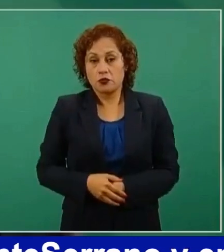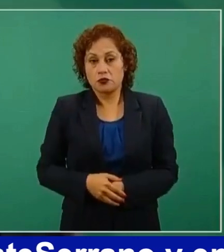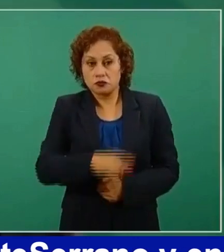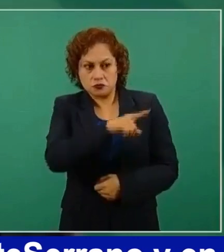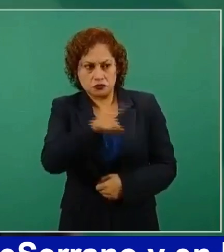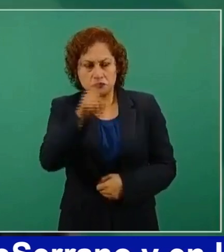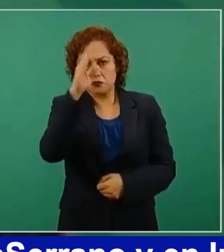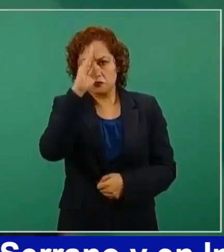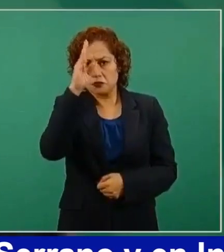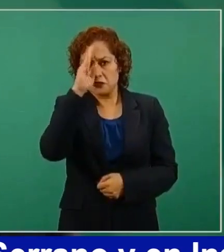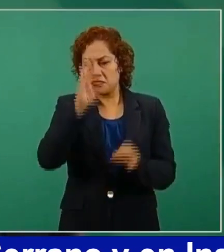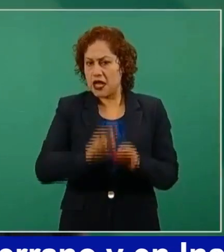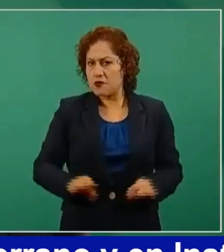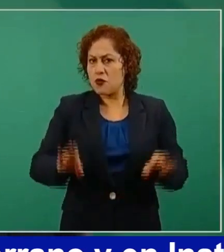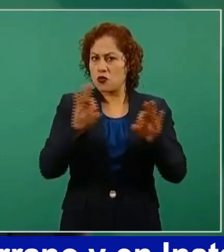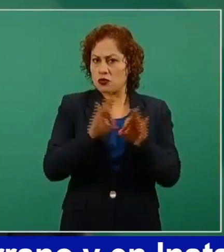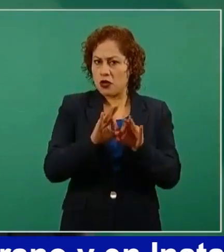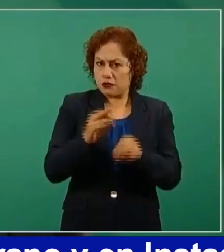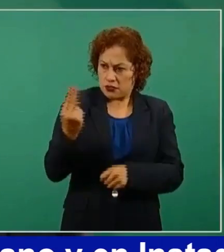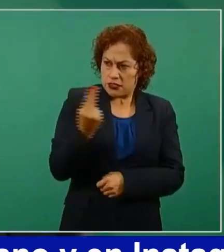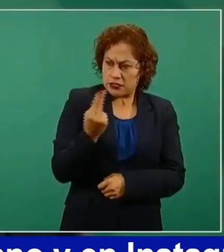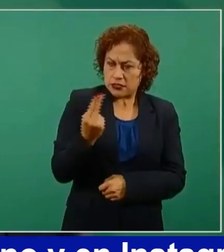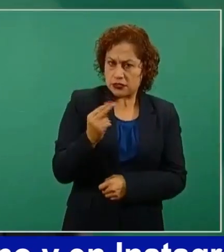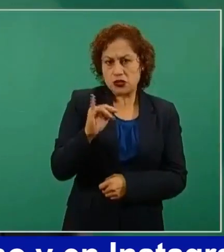importante, necesario o no.